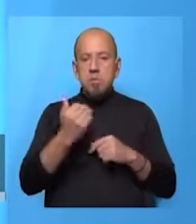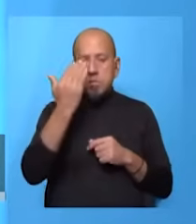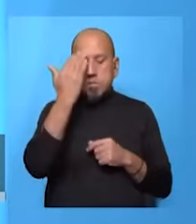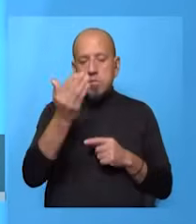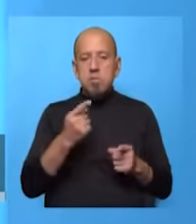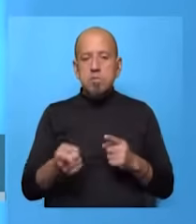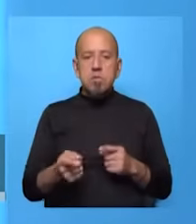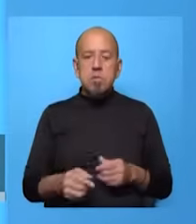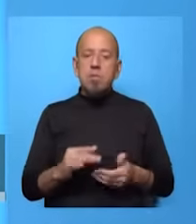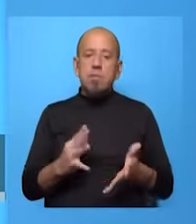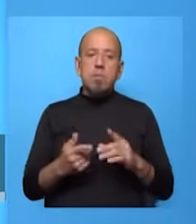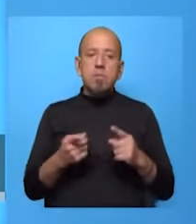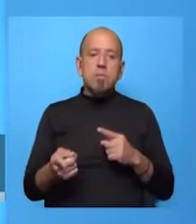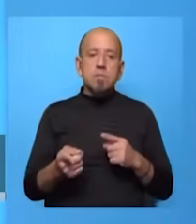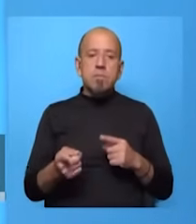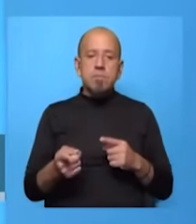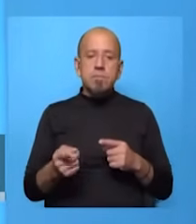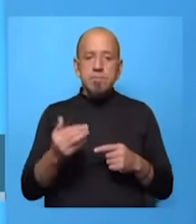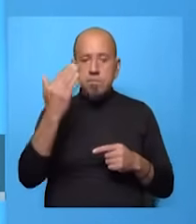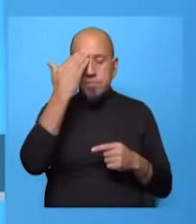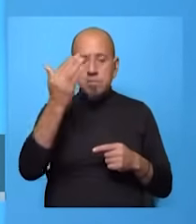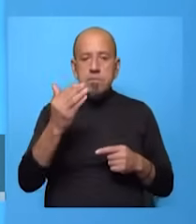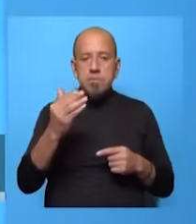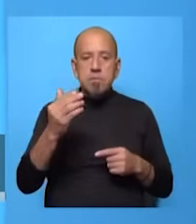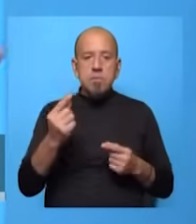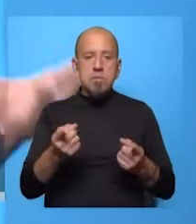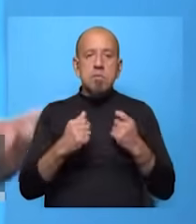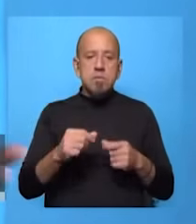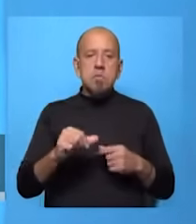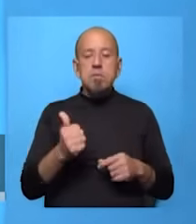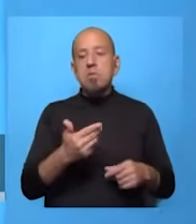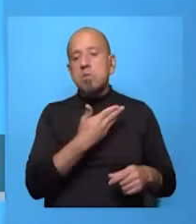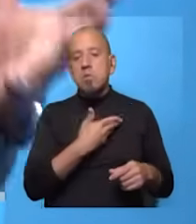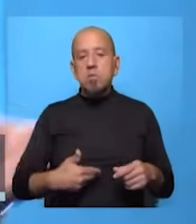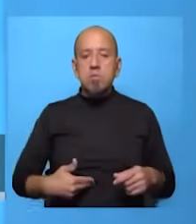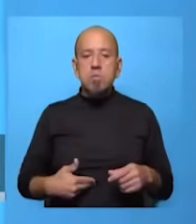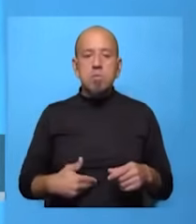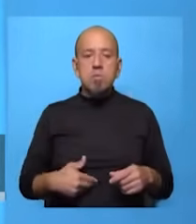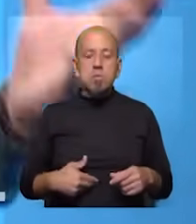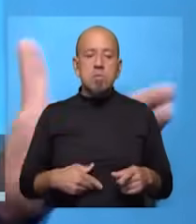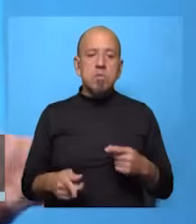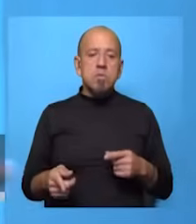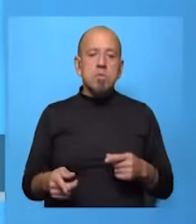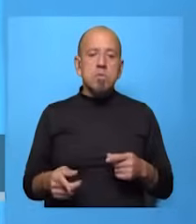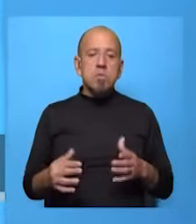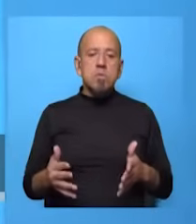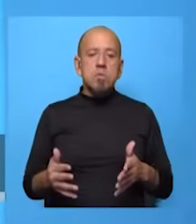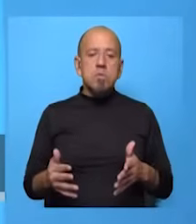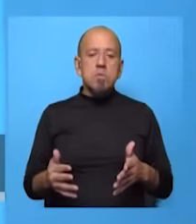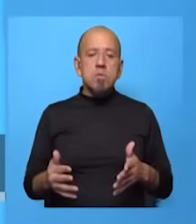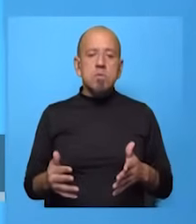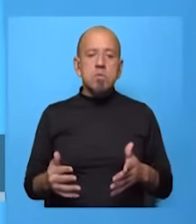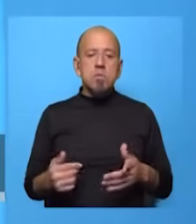herramienta y es el frente el que necesita ir al gobierno y lo que estamos tratando de hacer O decidir conjunto de los uruguayos